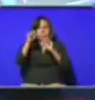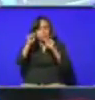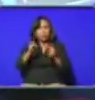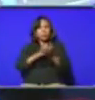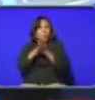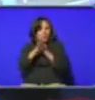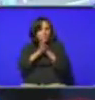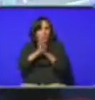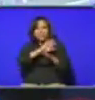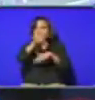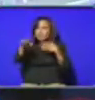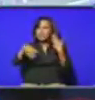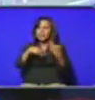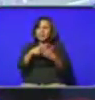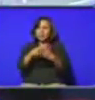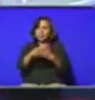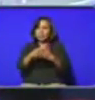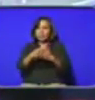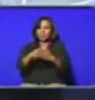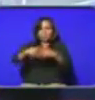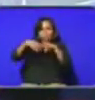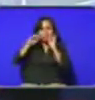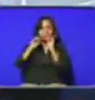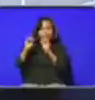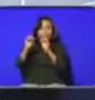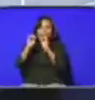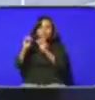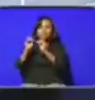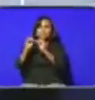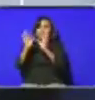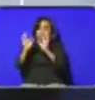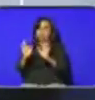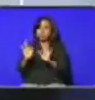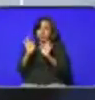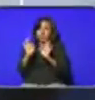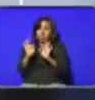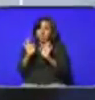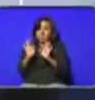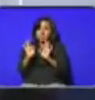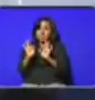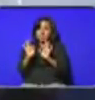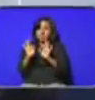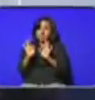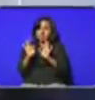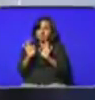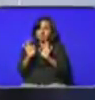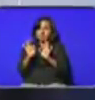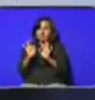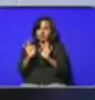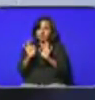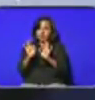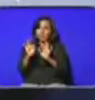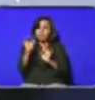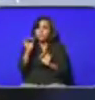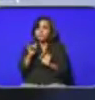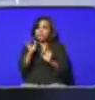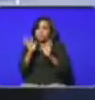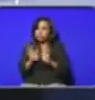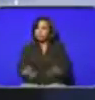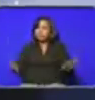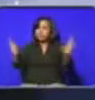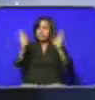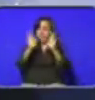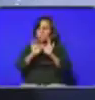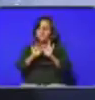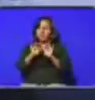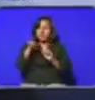y sobre todo con una formación en las competencias blandas, que es fundamental. Es fundamental que el egresado